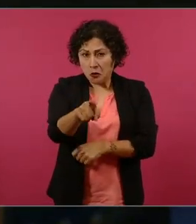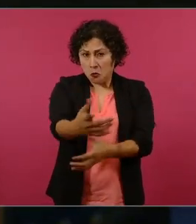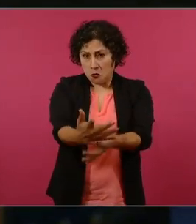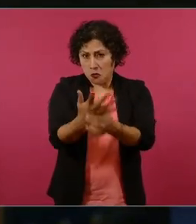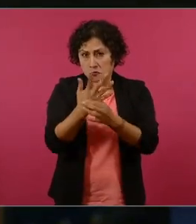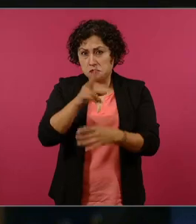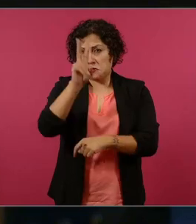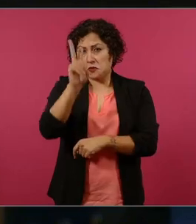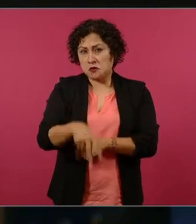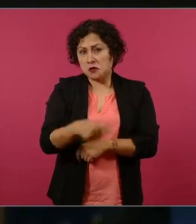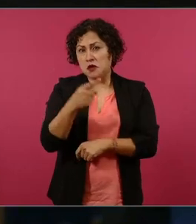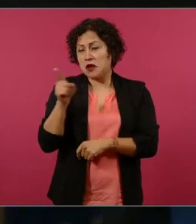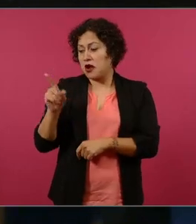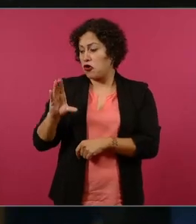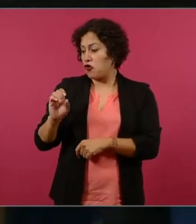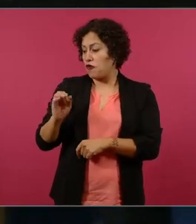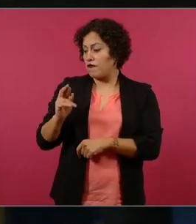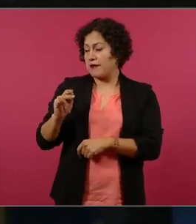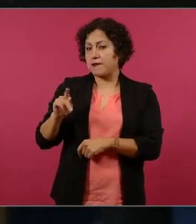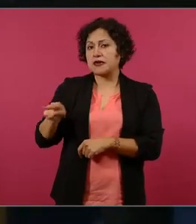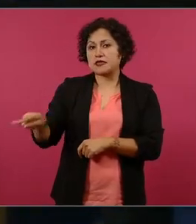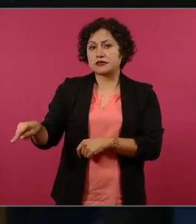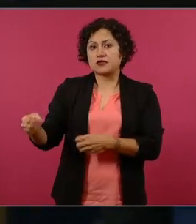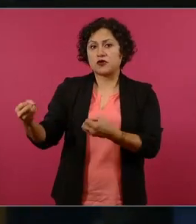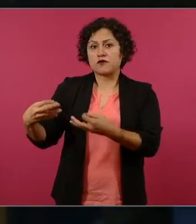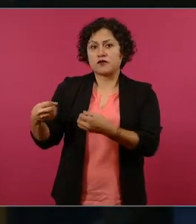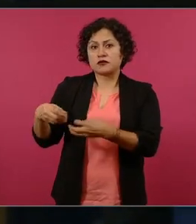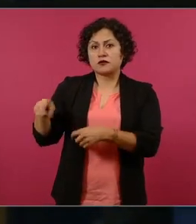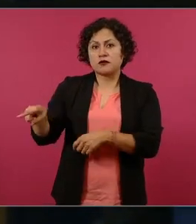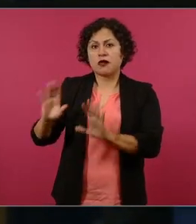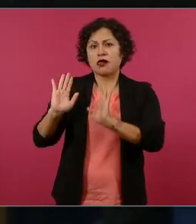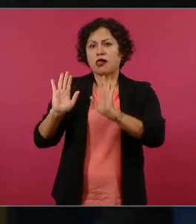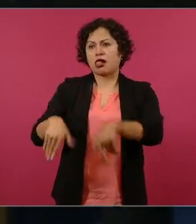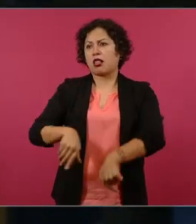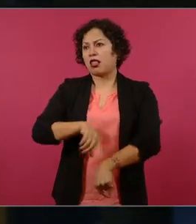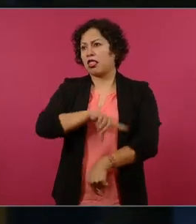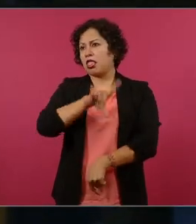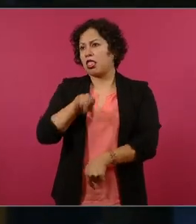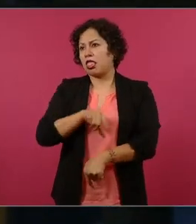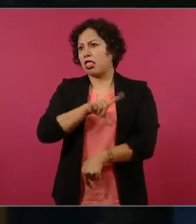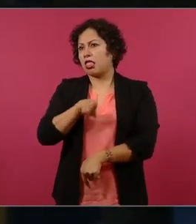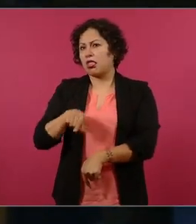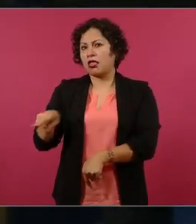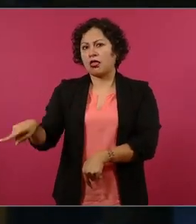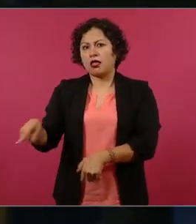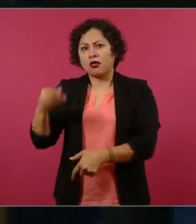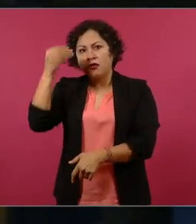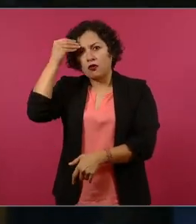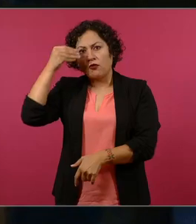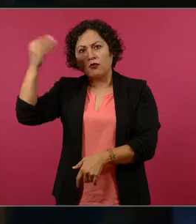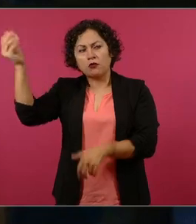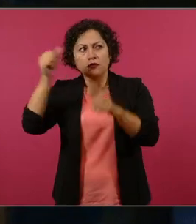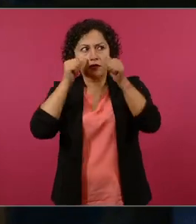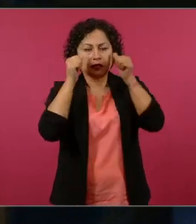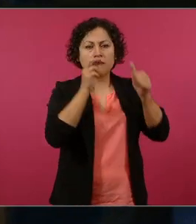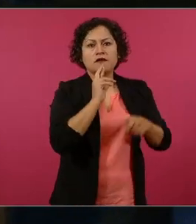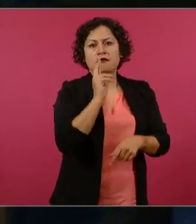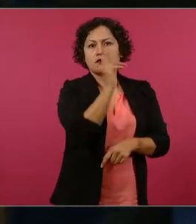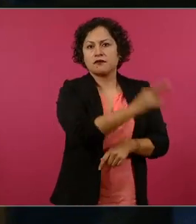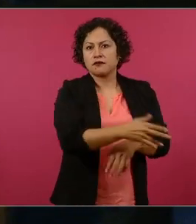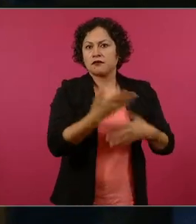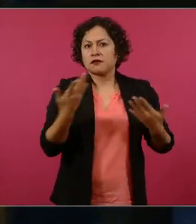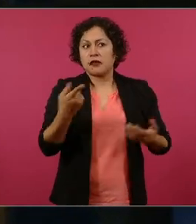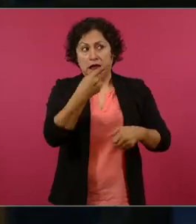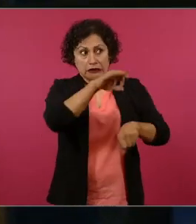cofe pris ignora que debe levantarse y resolver 7 meses de pagar renta 7 meses de pagar